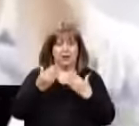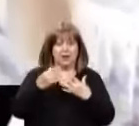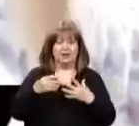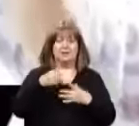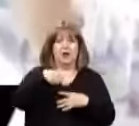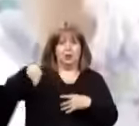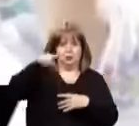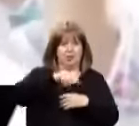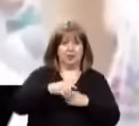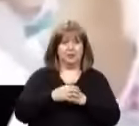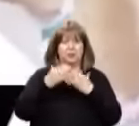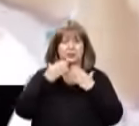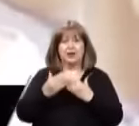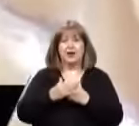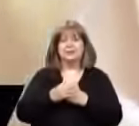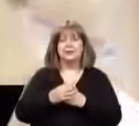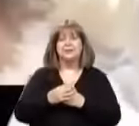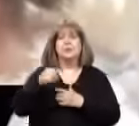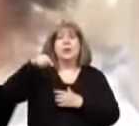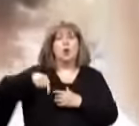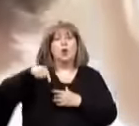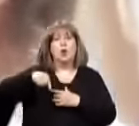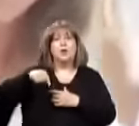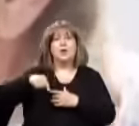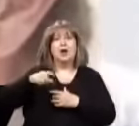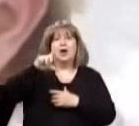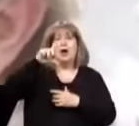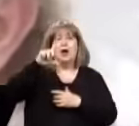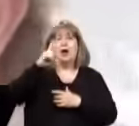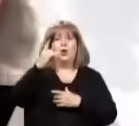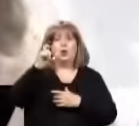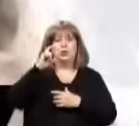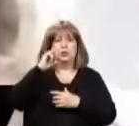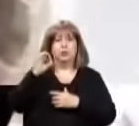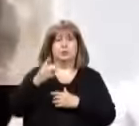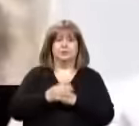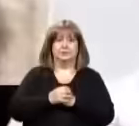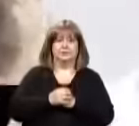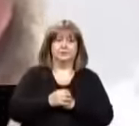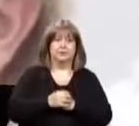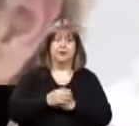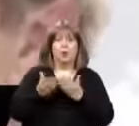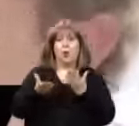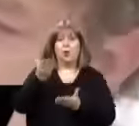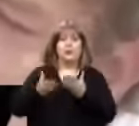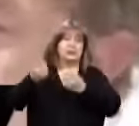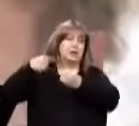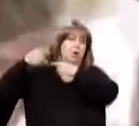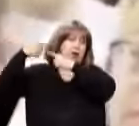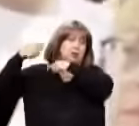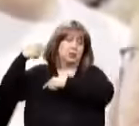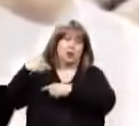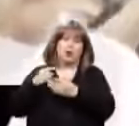incondicional lograron esto que es histórico hoy, marca. Lucio marca la historia hoy en la Argentina. No lo tenemos